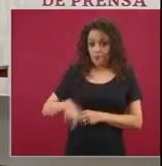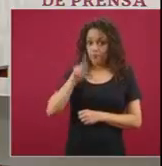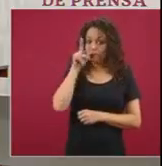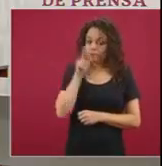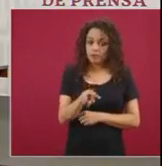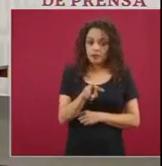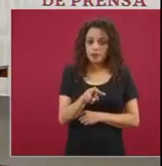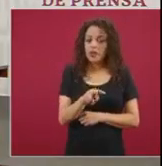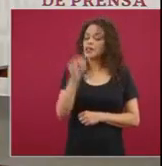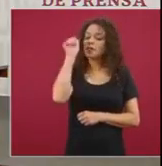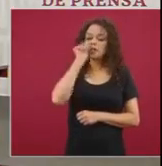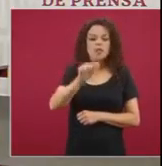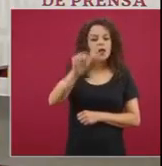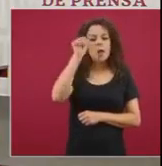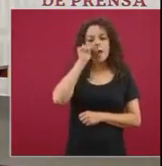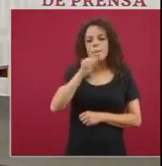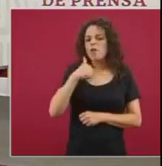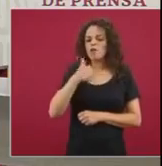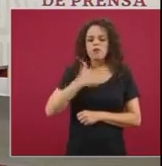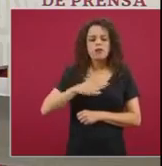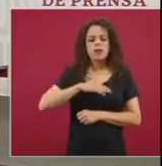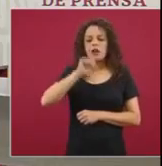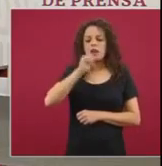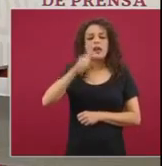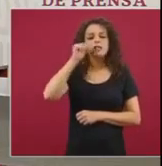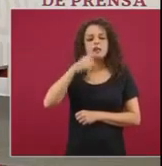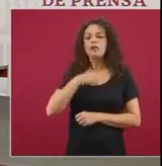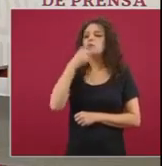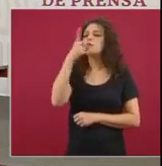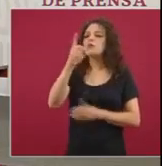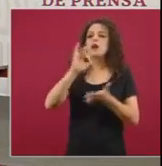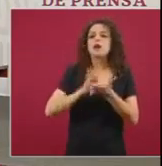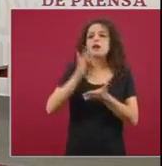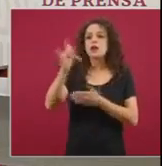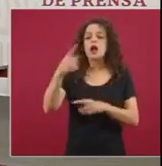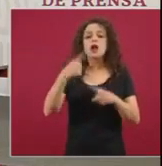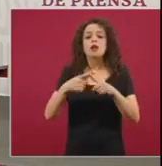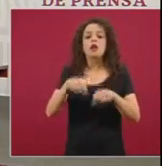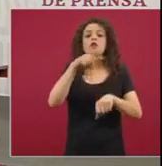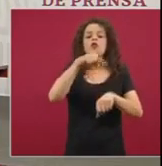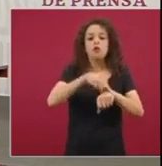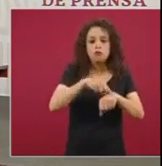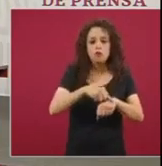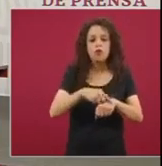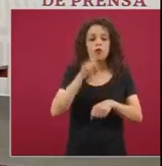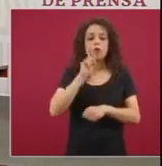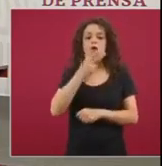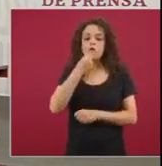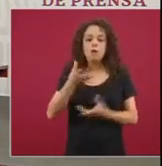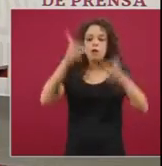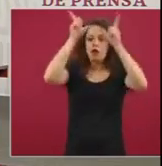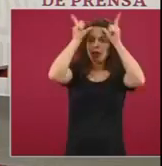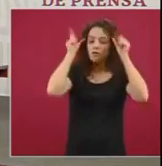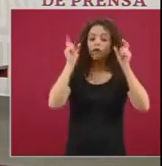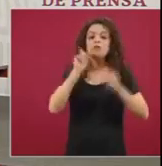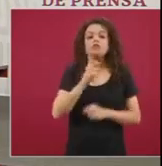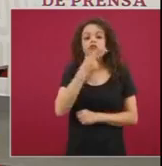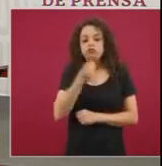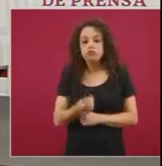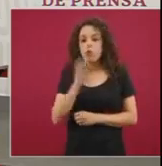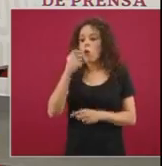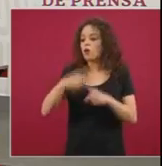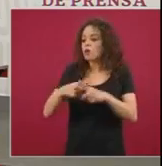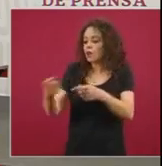mi médica, a mi médico, a mi enfermera, a mi enfermero, a la persona que me lleve de comer, porque además,